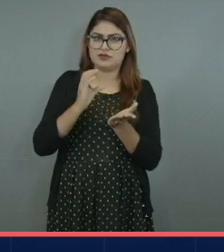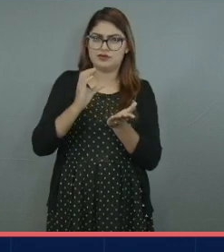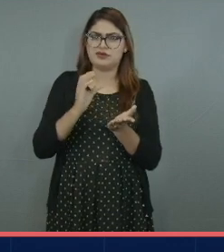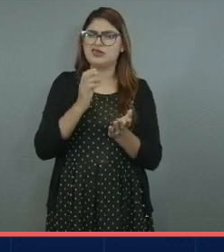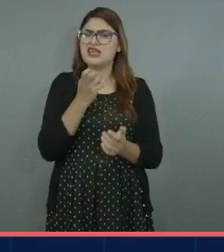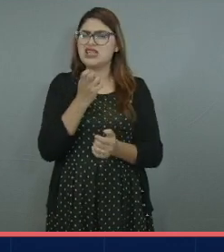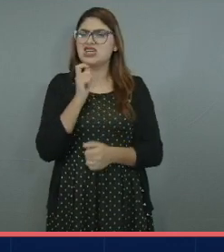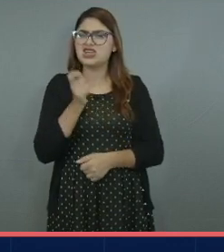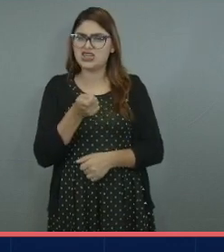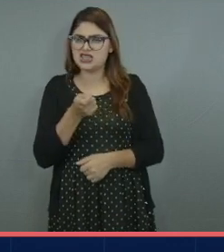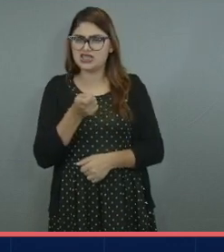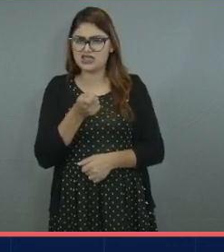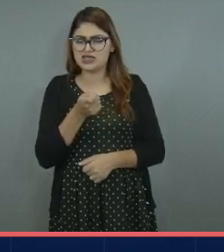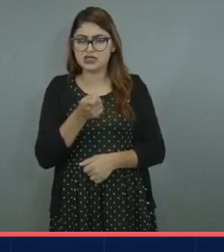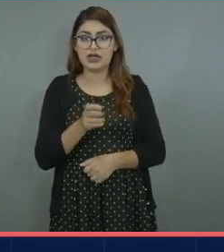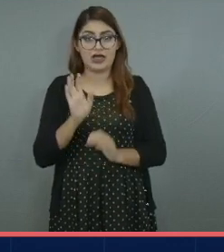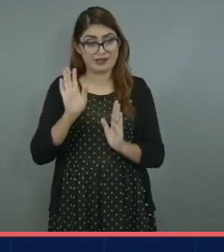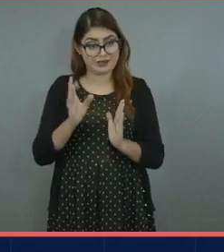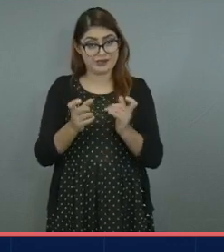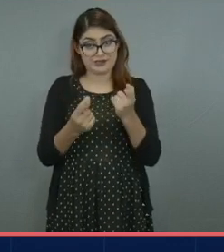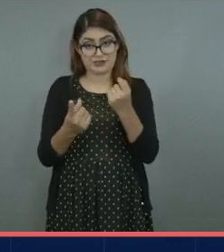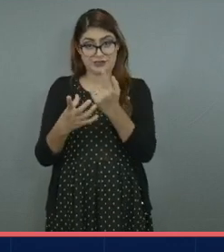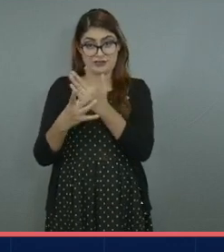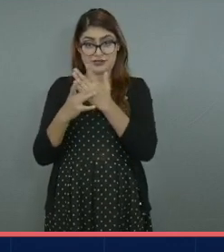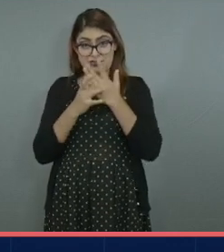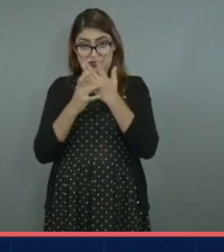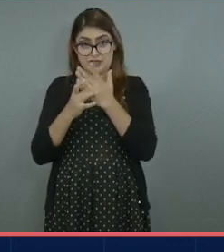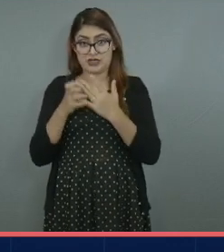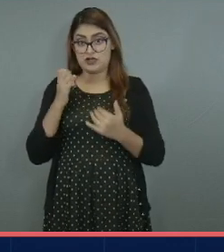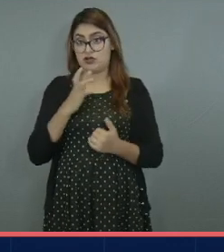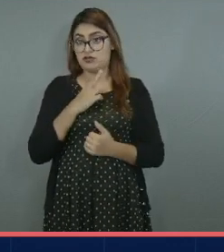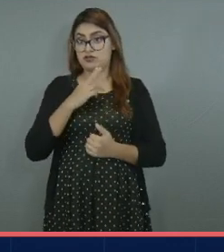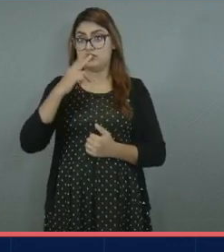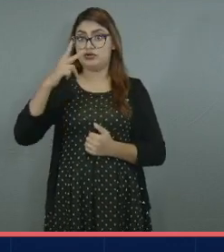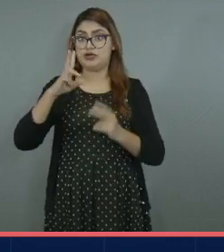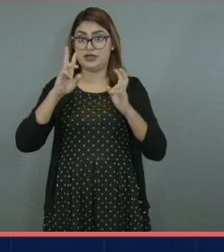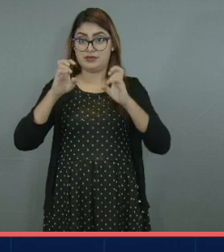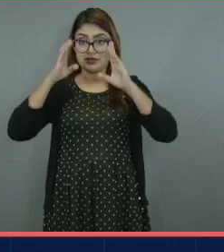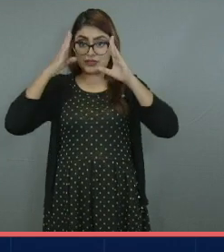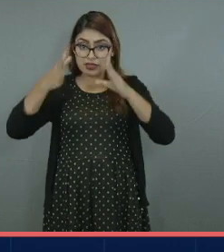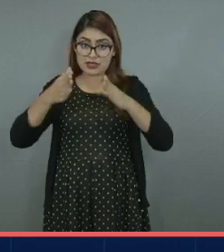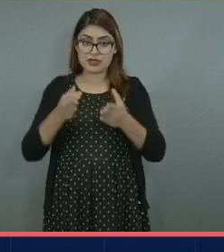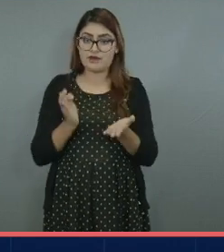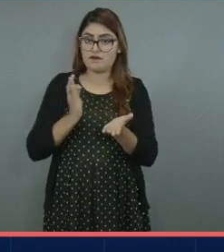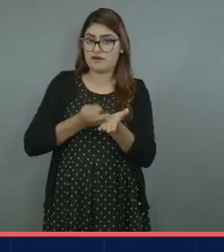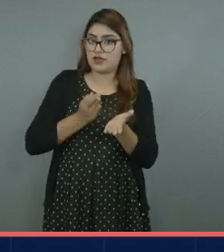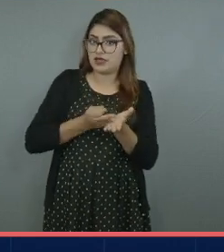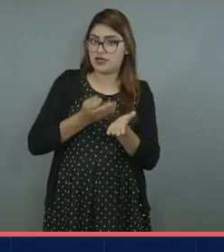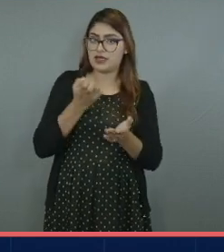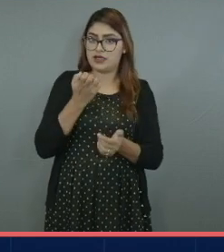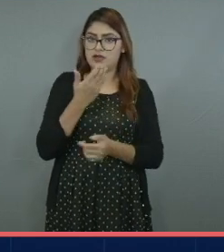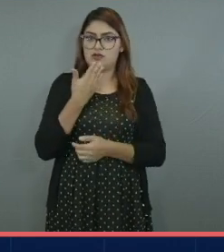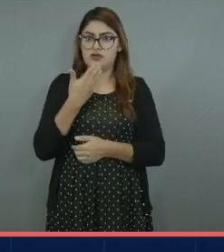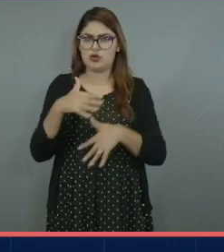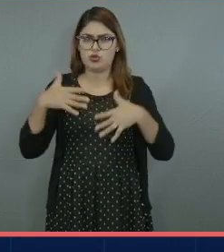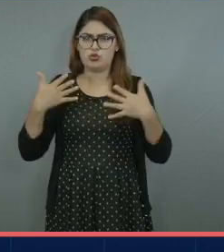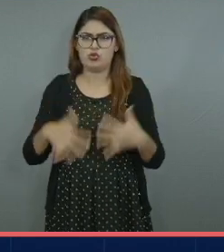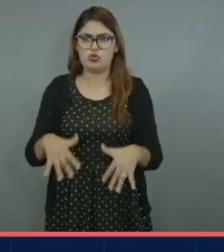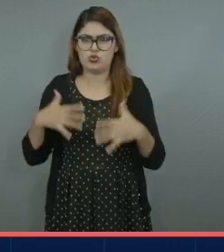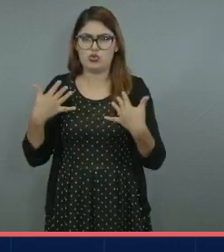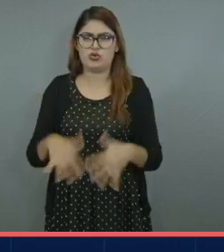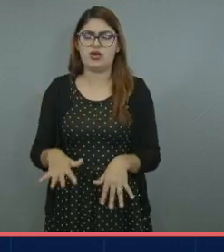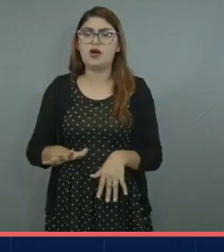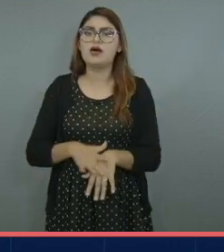es, dicen, la octava maravilla del mundo en materia financiera. ¿Por qué? Porque